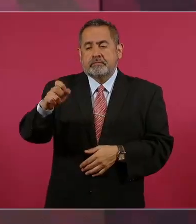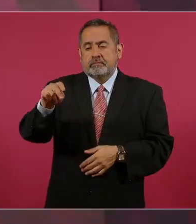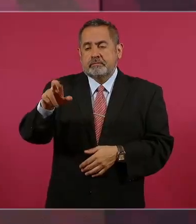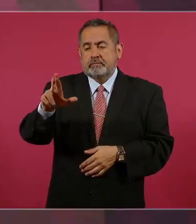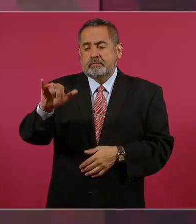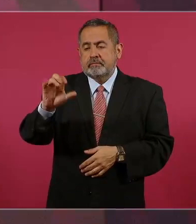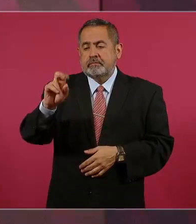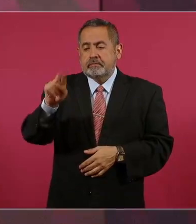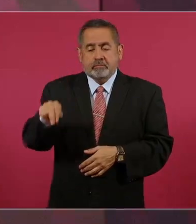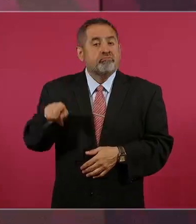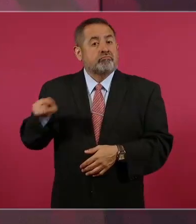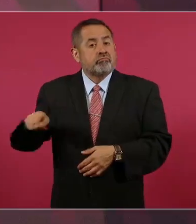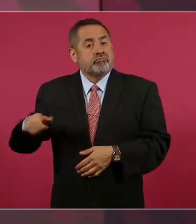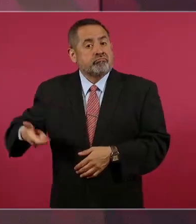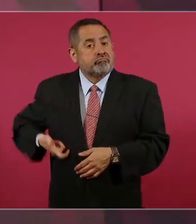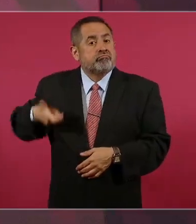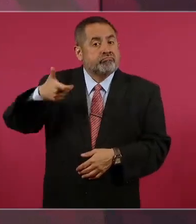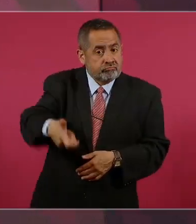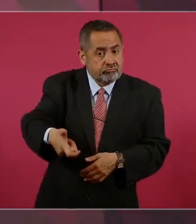Él aportó